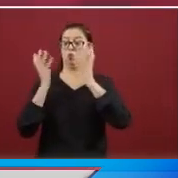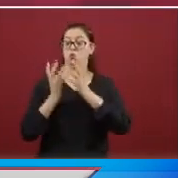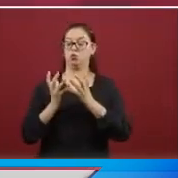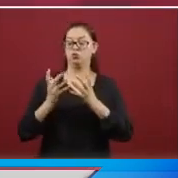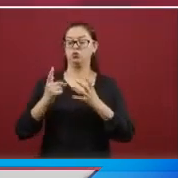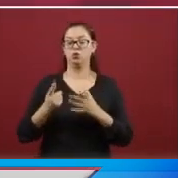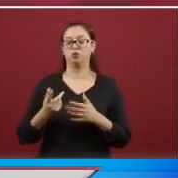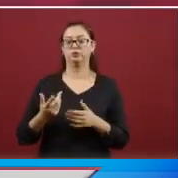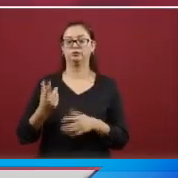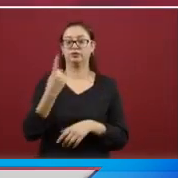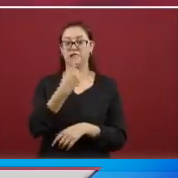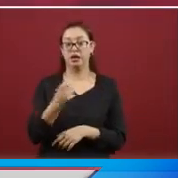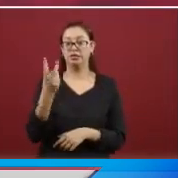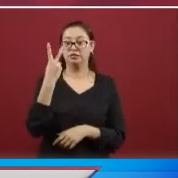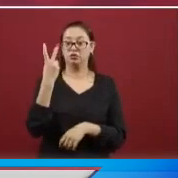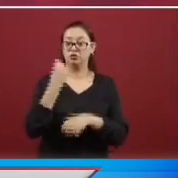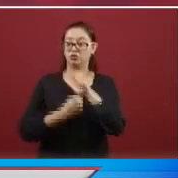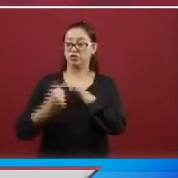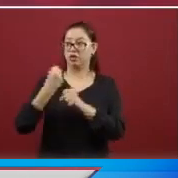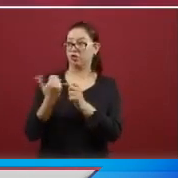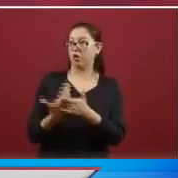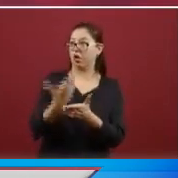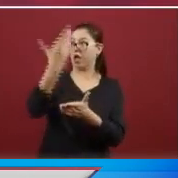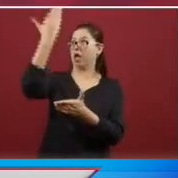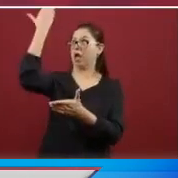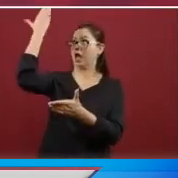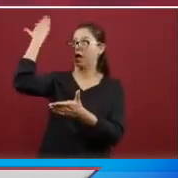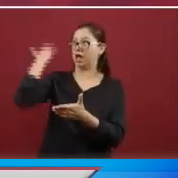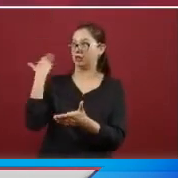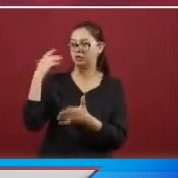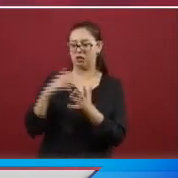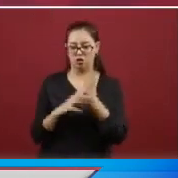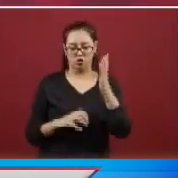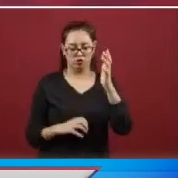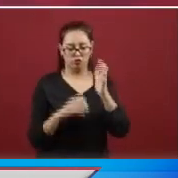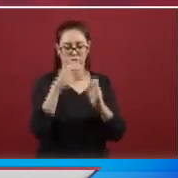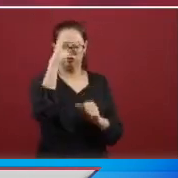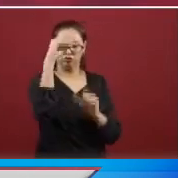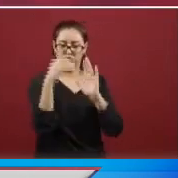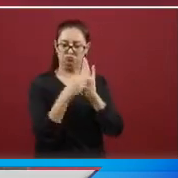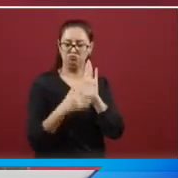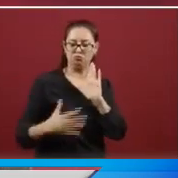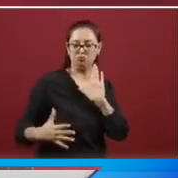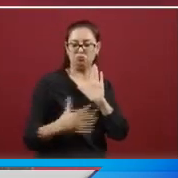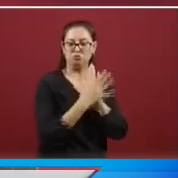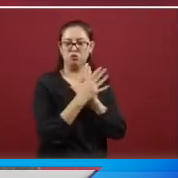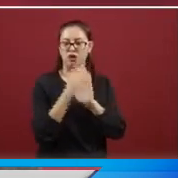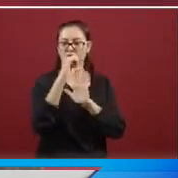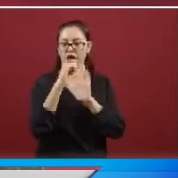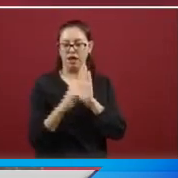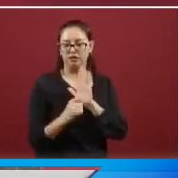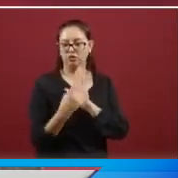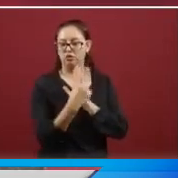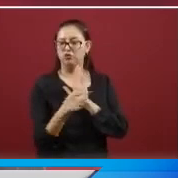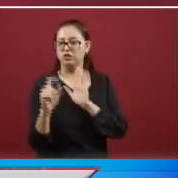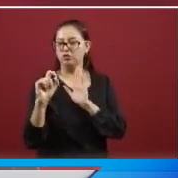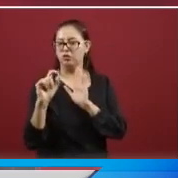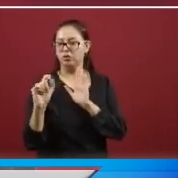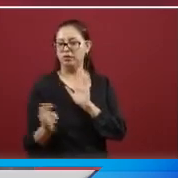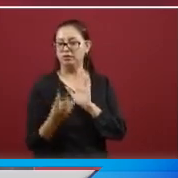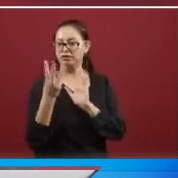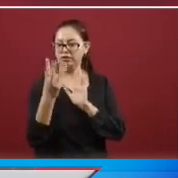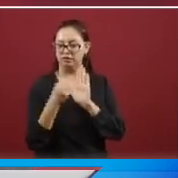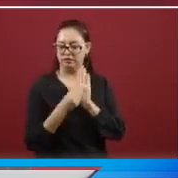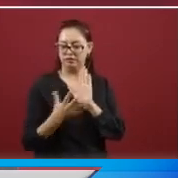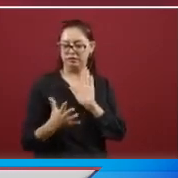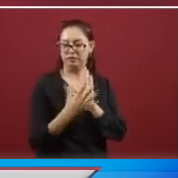muy crítico en el funcionamiento de los sindicatos en México. En este momento hay una pérdida del poder adquisitivo del salario mínimo que transita en su